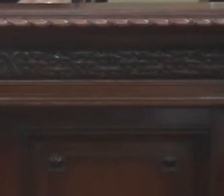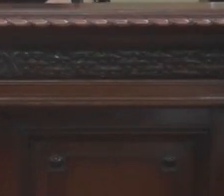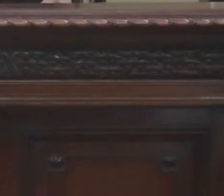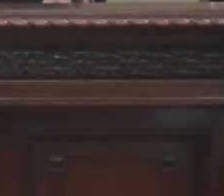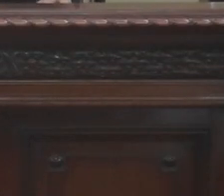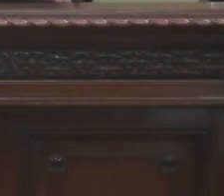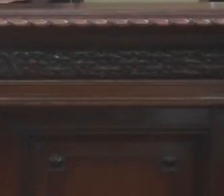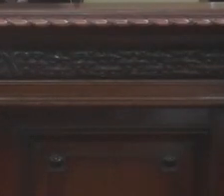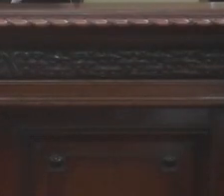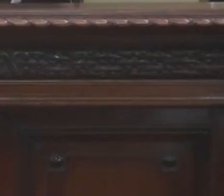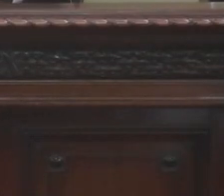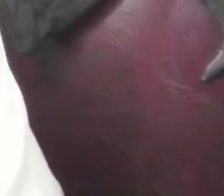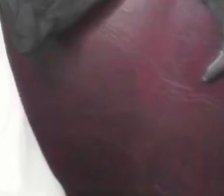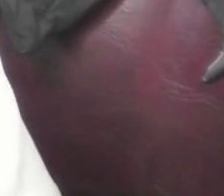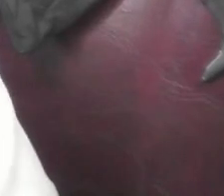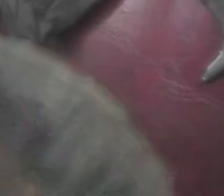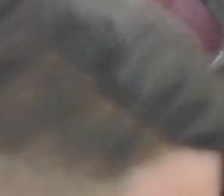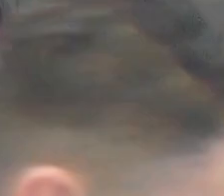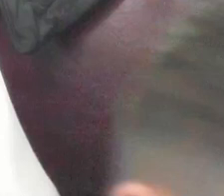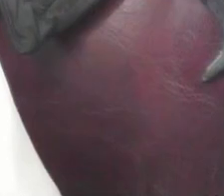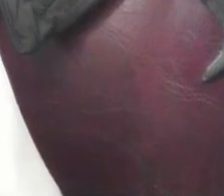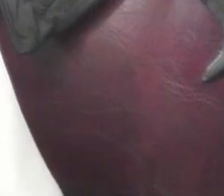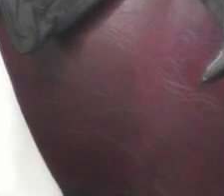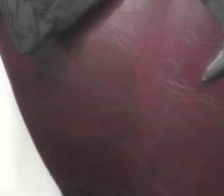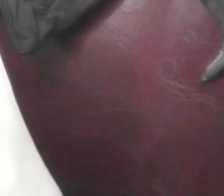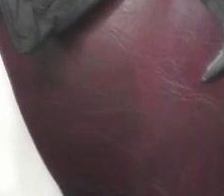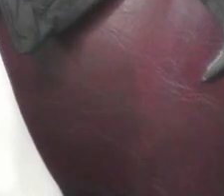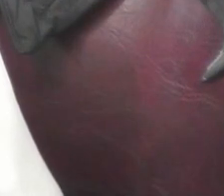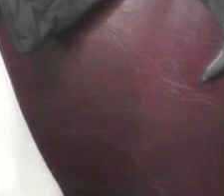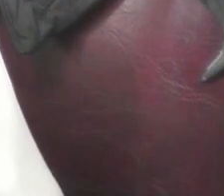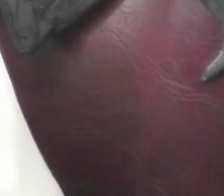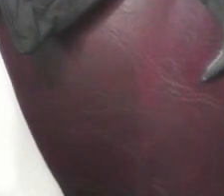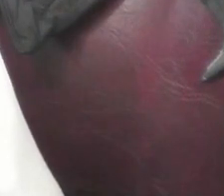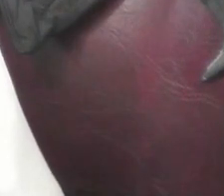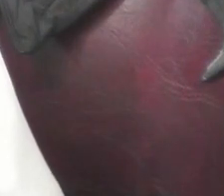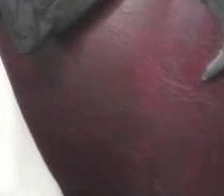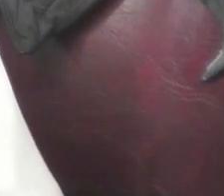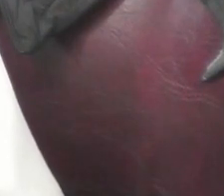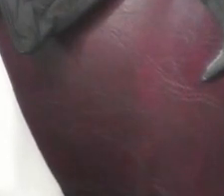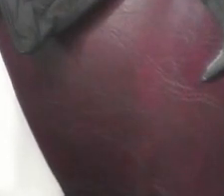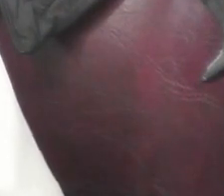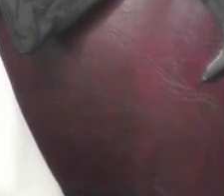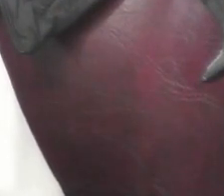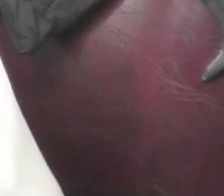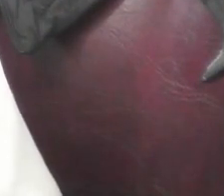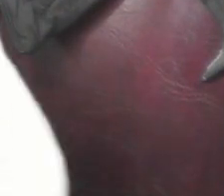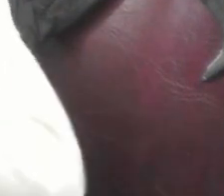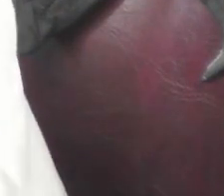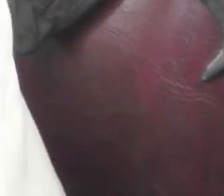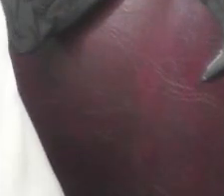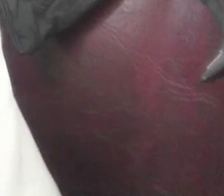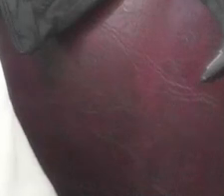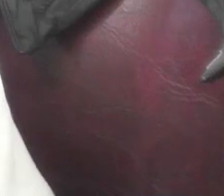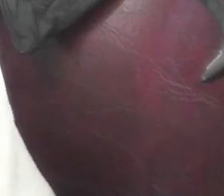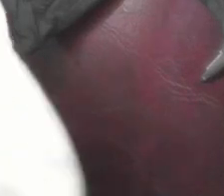Sí muchas gracias presidente tenemos en el orden del día cuatro proyectos de ley numerados de uno a cuatro que